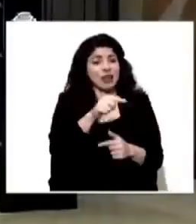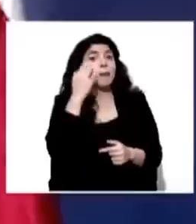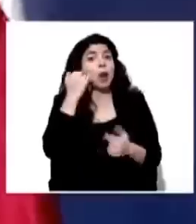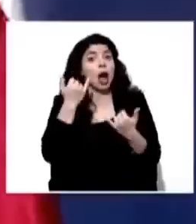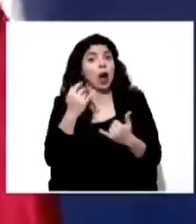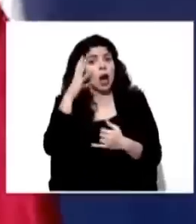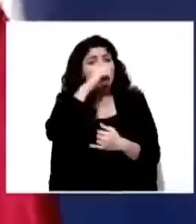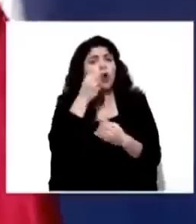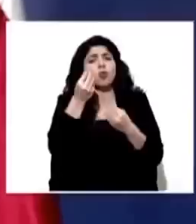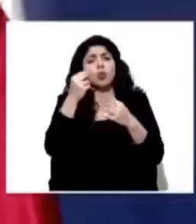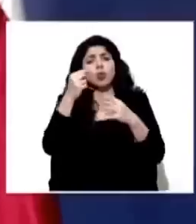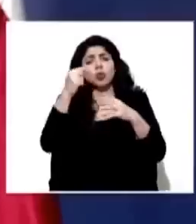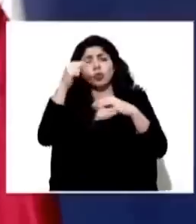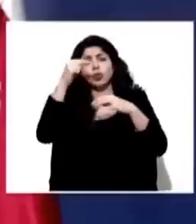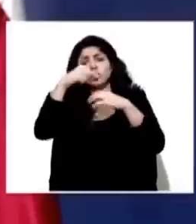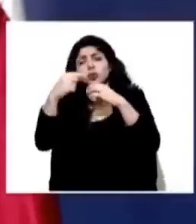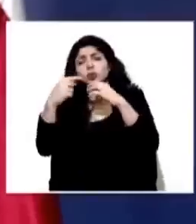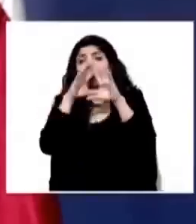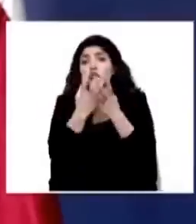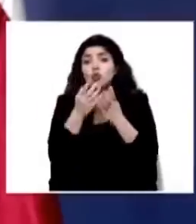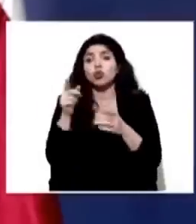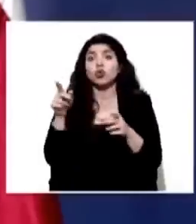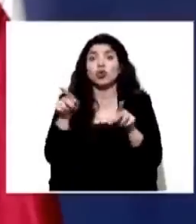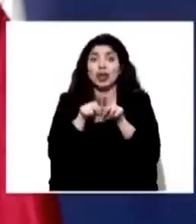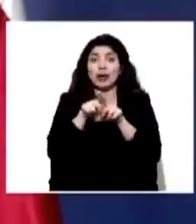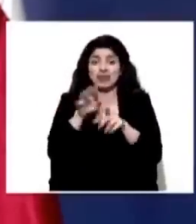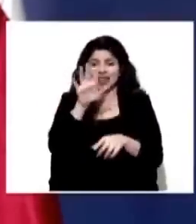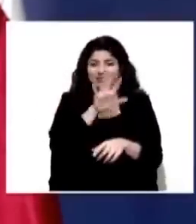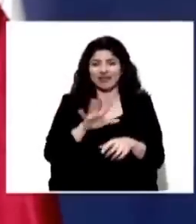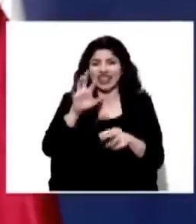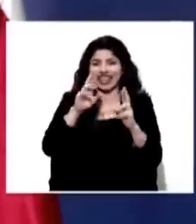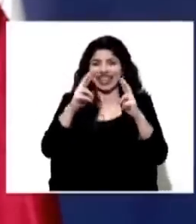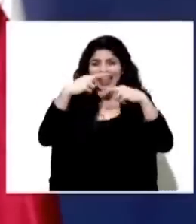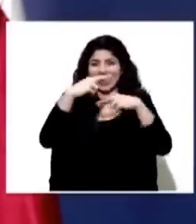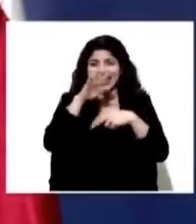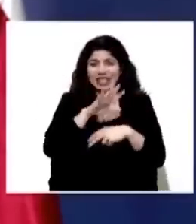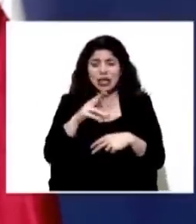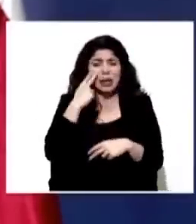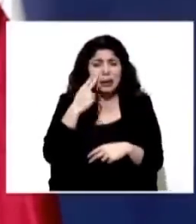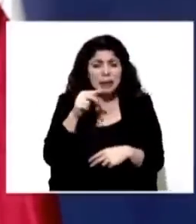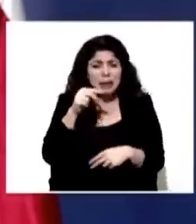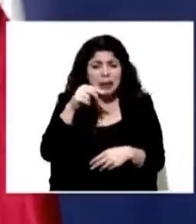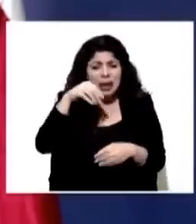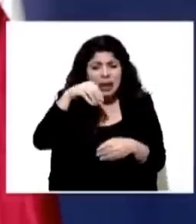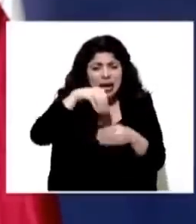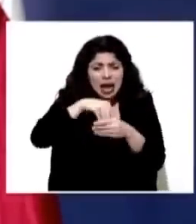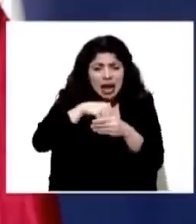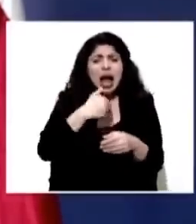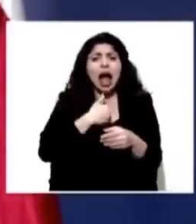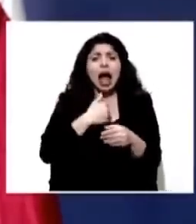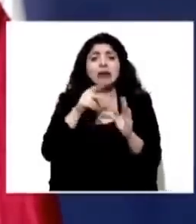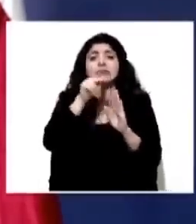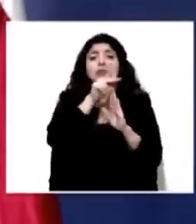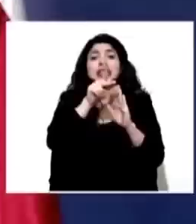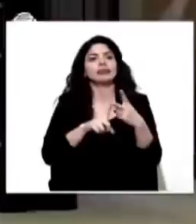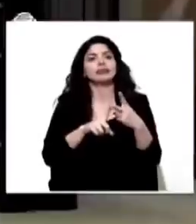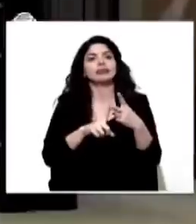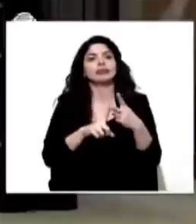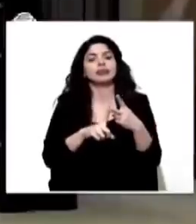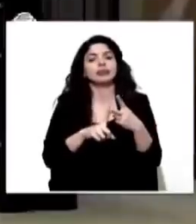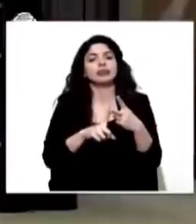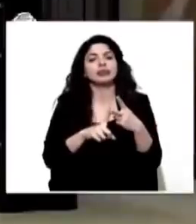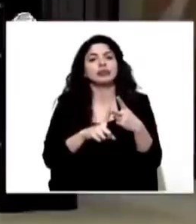muchos sitios del mundo, incluida esta región, es un retroceso de esos principios básicos y